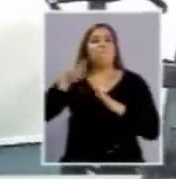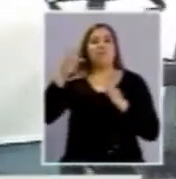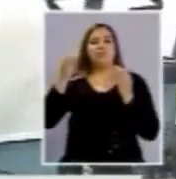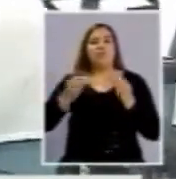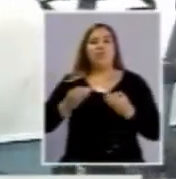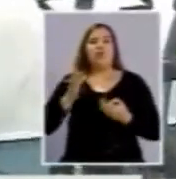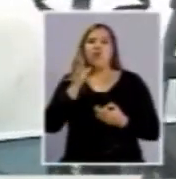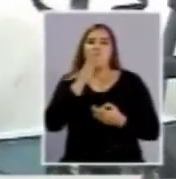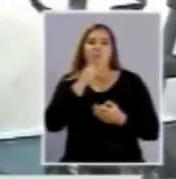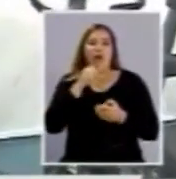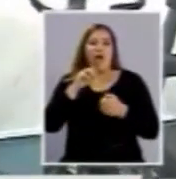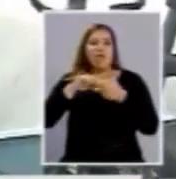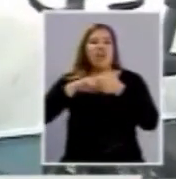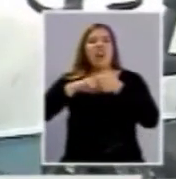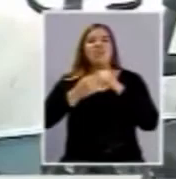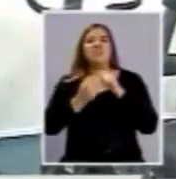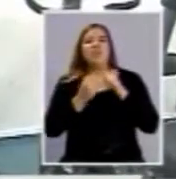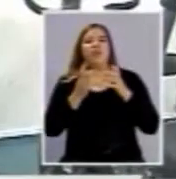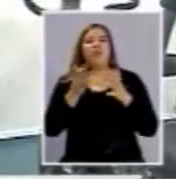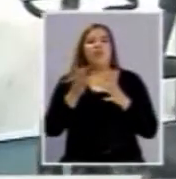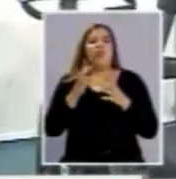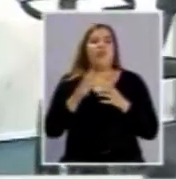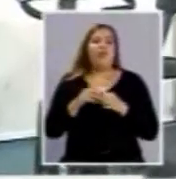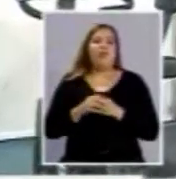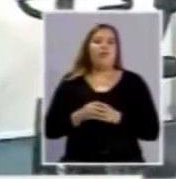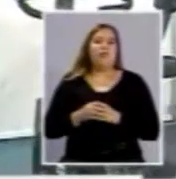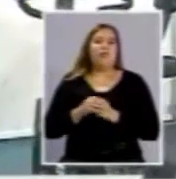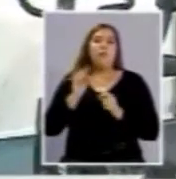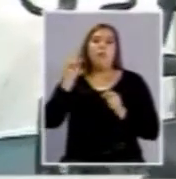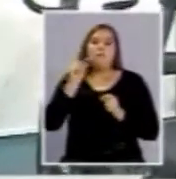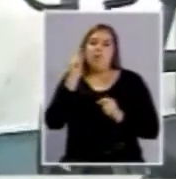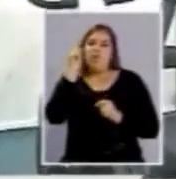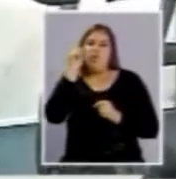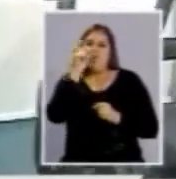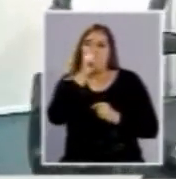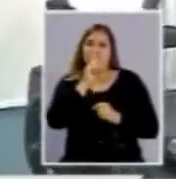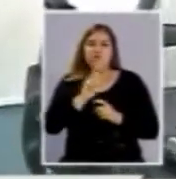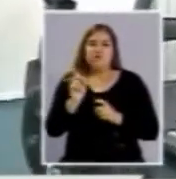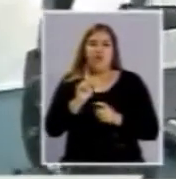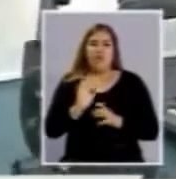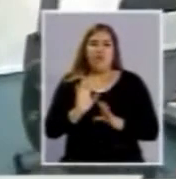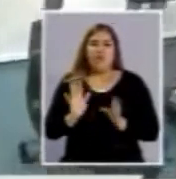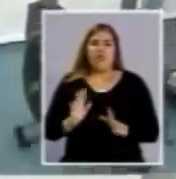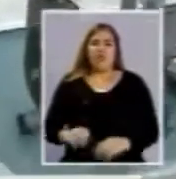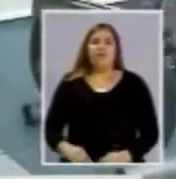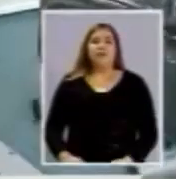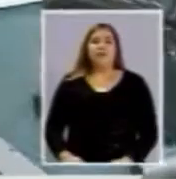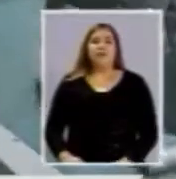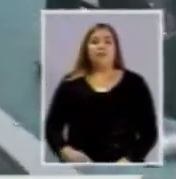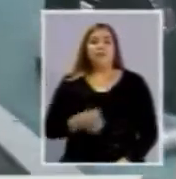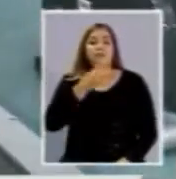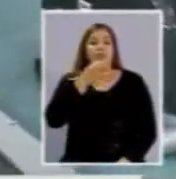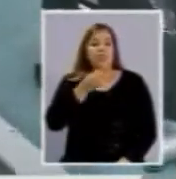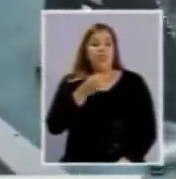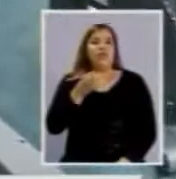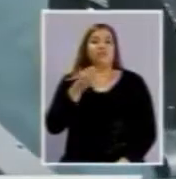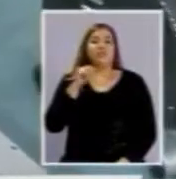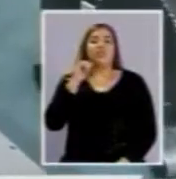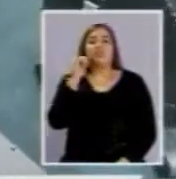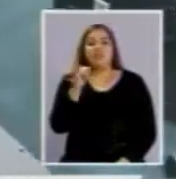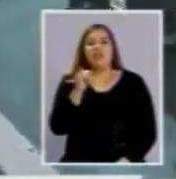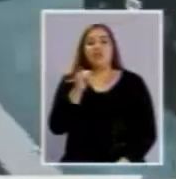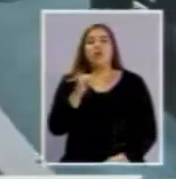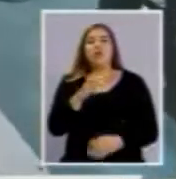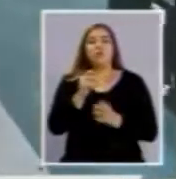no lesión, en términos de eficiencia, en términos de poca complejidad también para desarrollar? Sí, yo te diría que por la cobertura, es decir, por la cantidad de